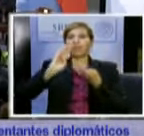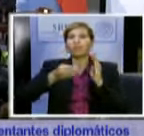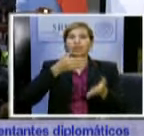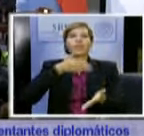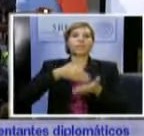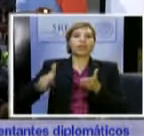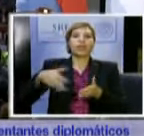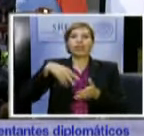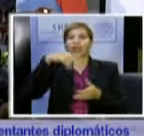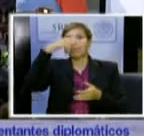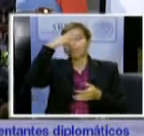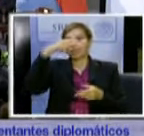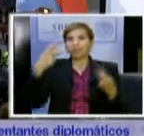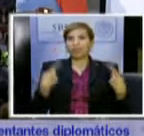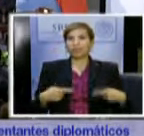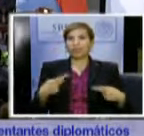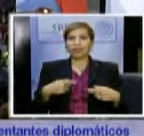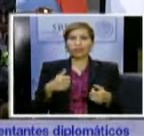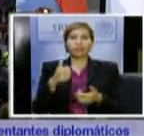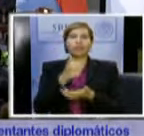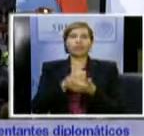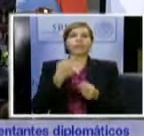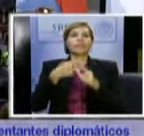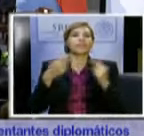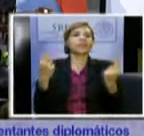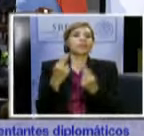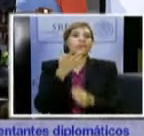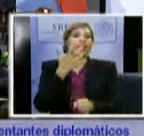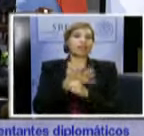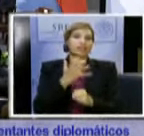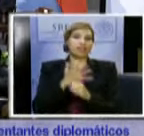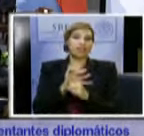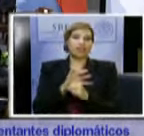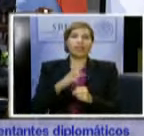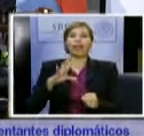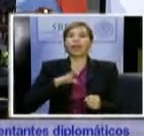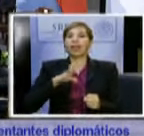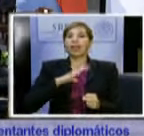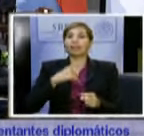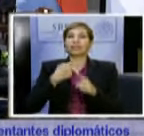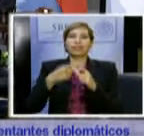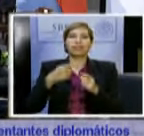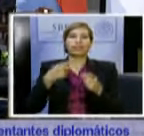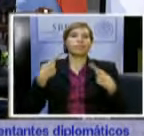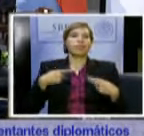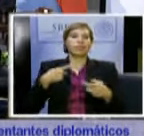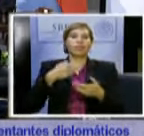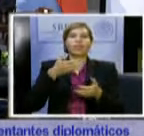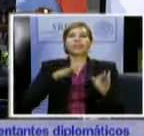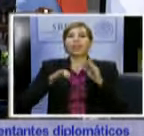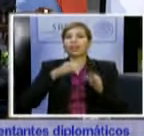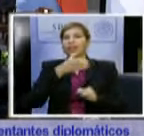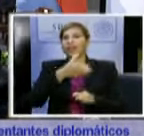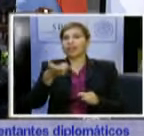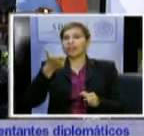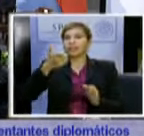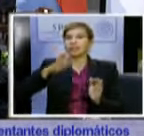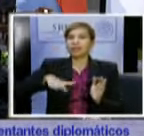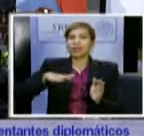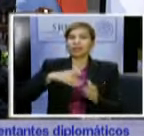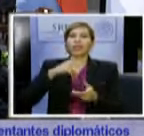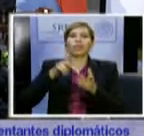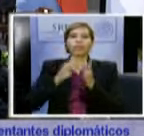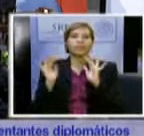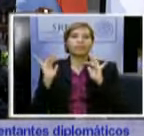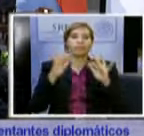mexicanos y por supuesto atracción y necesidad de Estados Unidos de tener mano de obra en el campo, y se da otra vez un